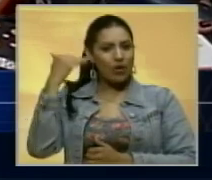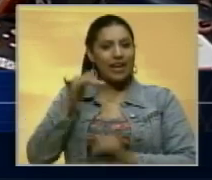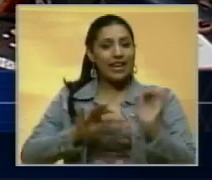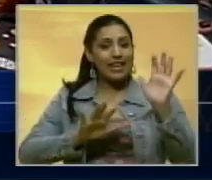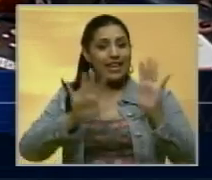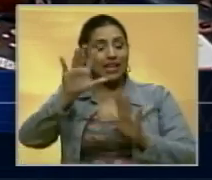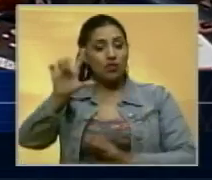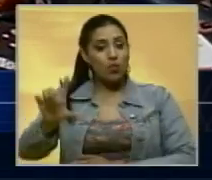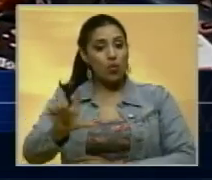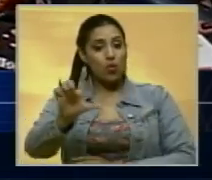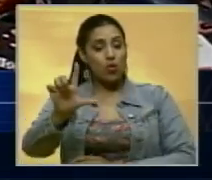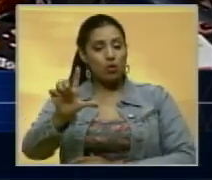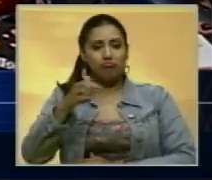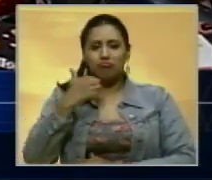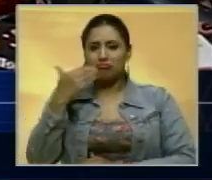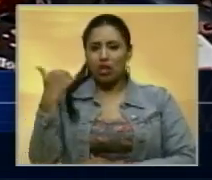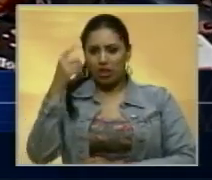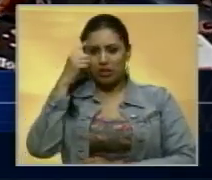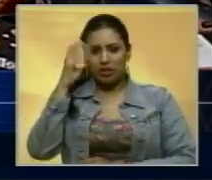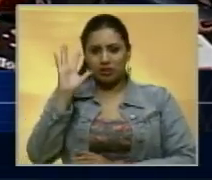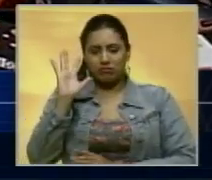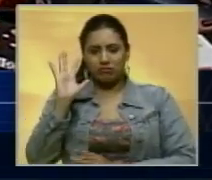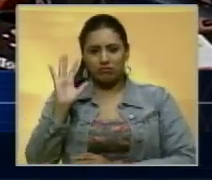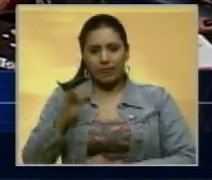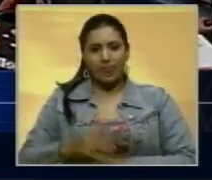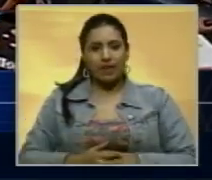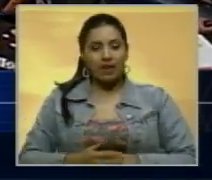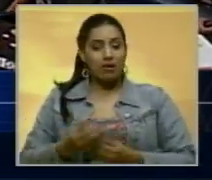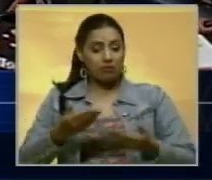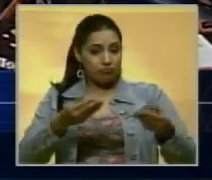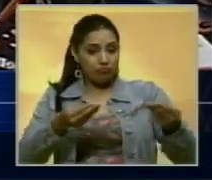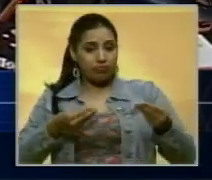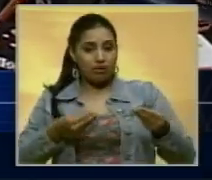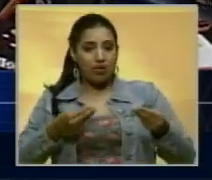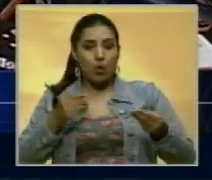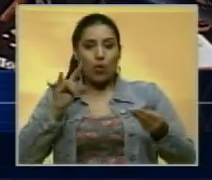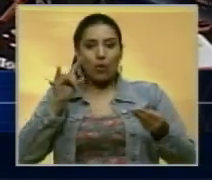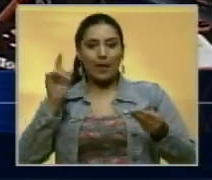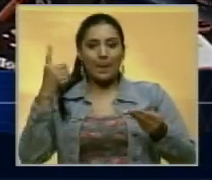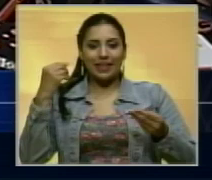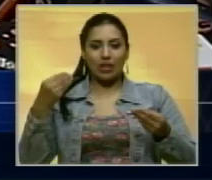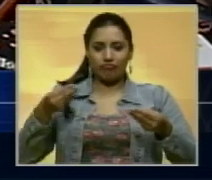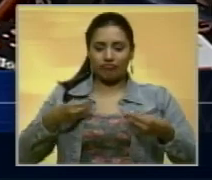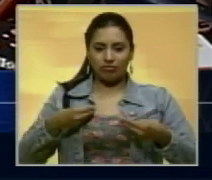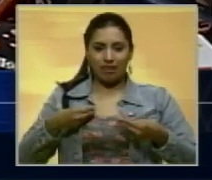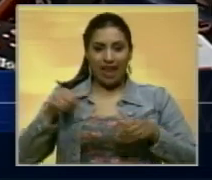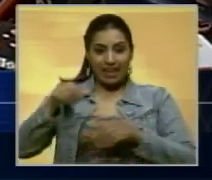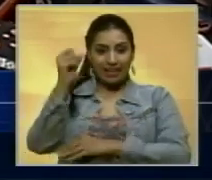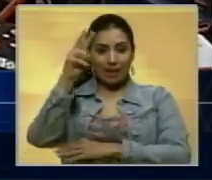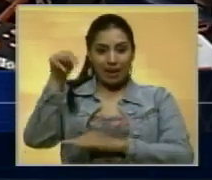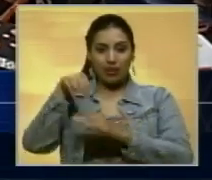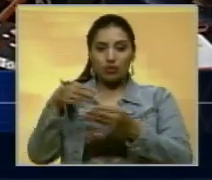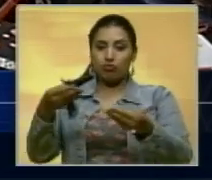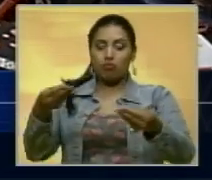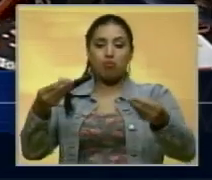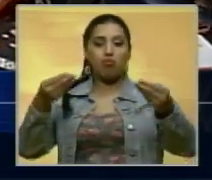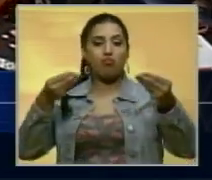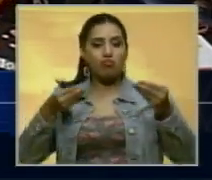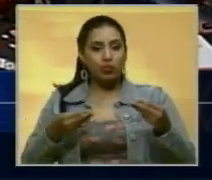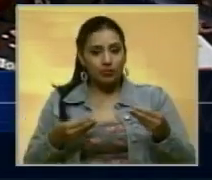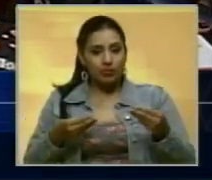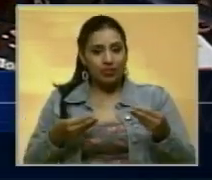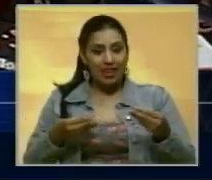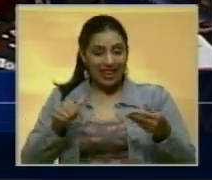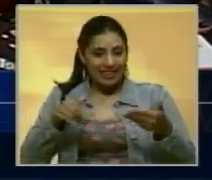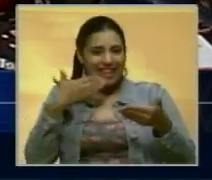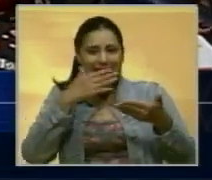julio, de hace unos días. Me llegó el lunes pasado, aquí a la Asamblea.